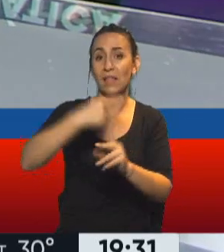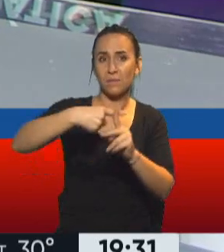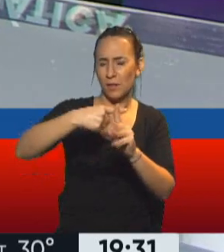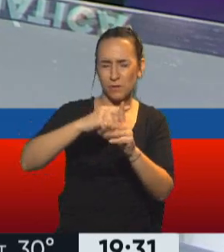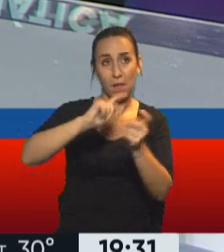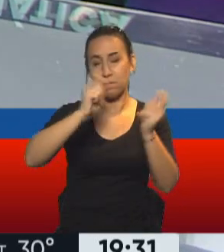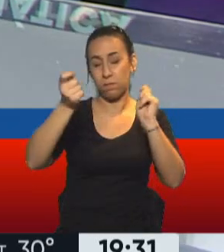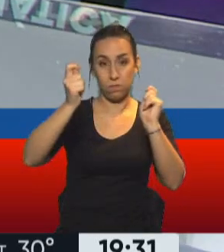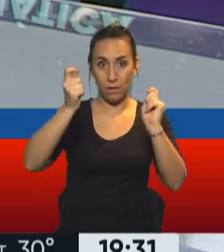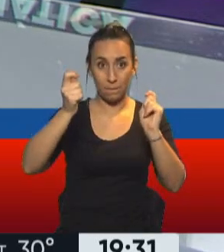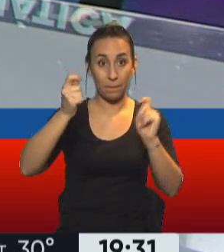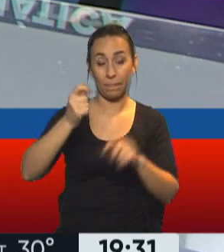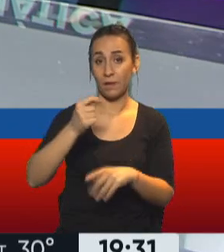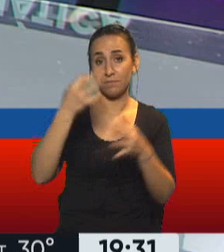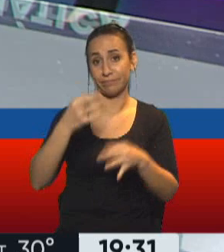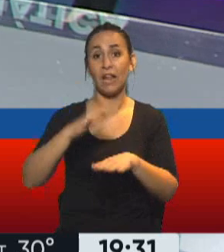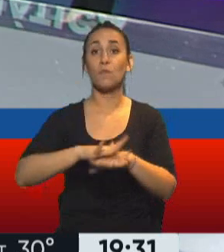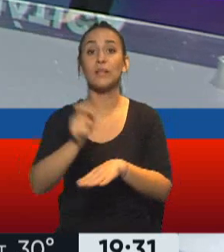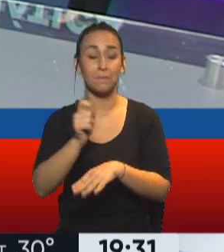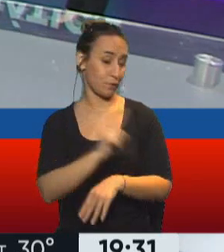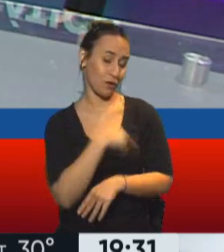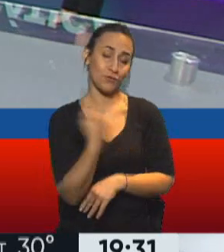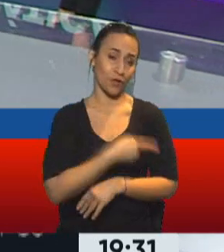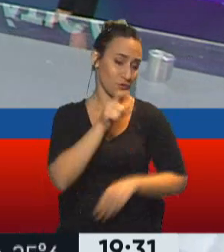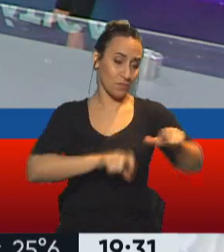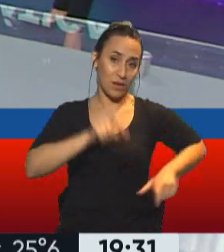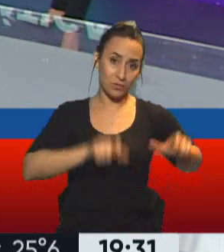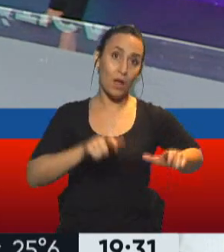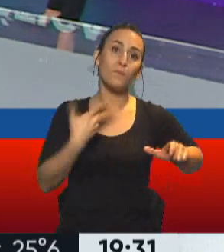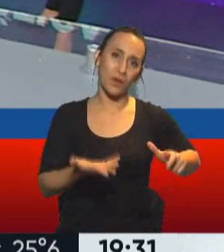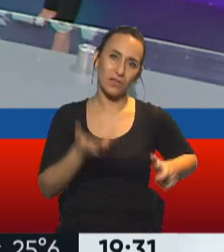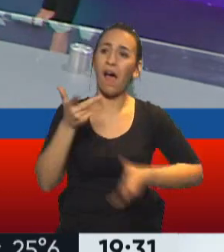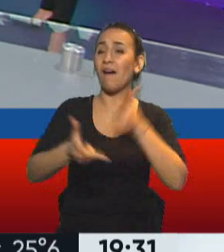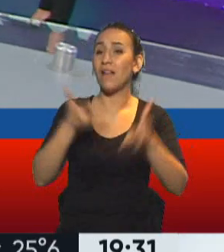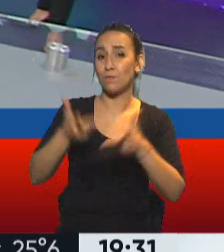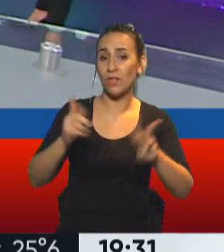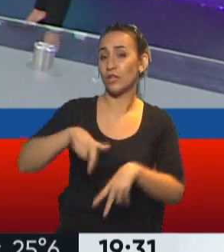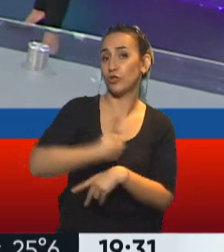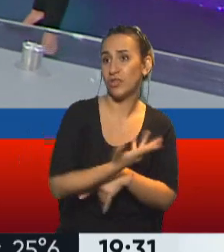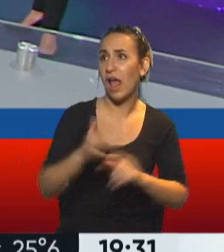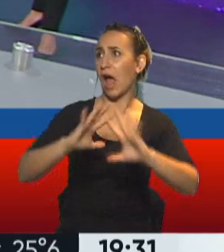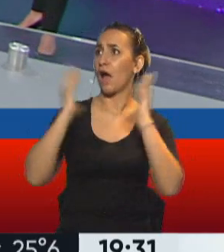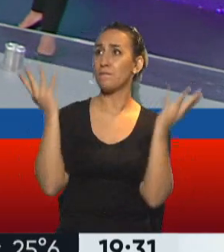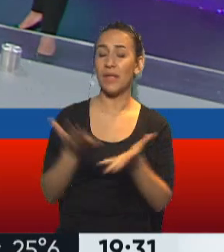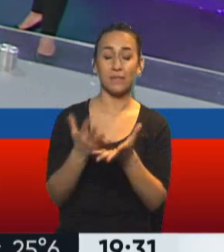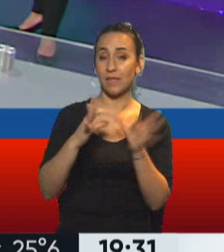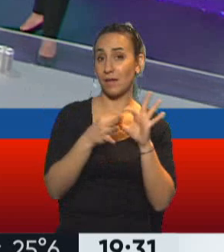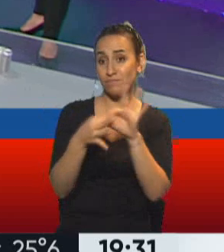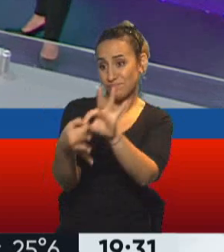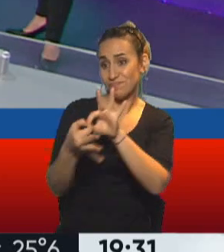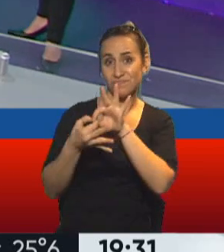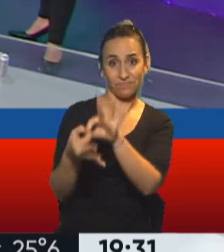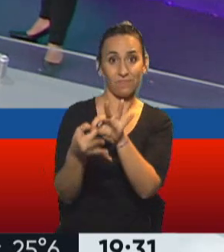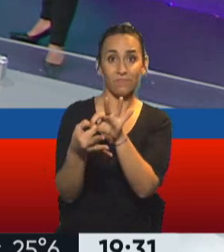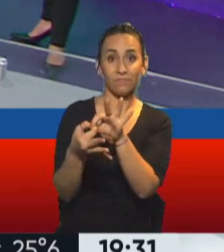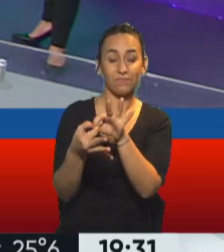golpea a las sociedades y que nosotros somos parte también de eso y que tiene también esto, por eso se habla de las crisis sociomedioambientales, ¿no? Y somos parte también